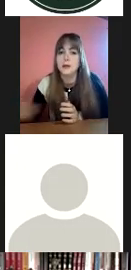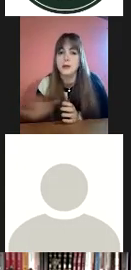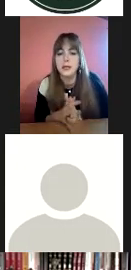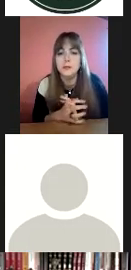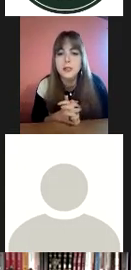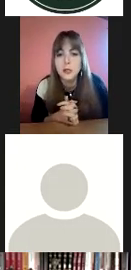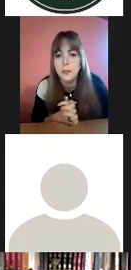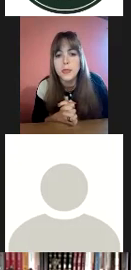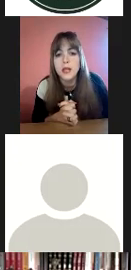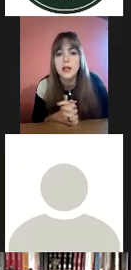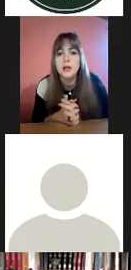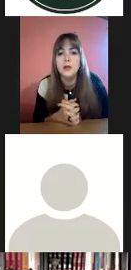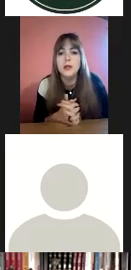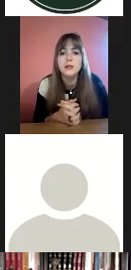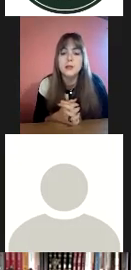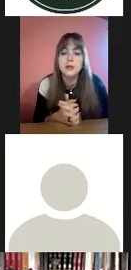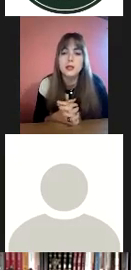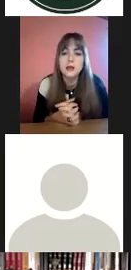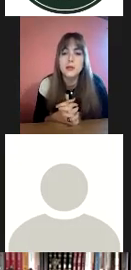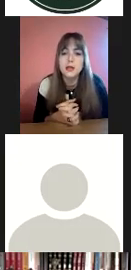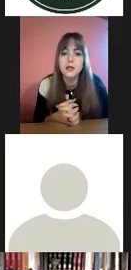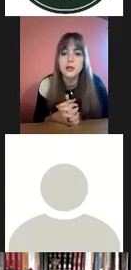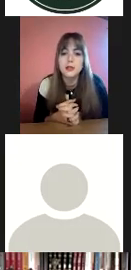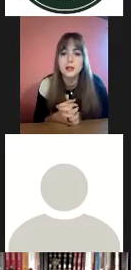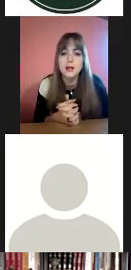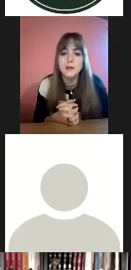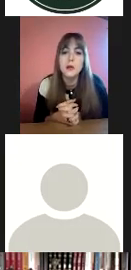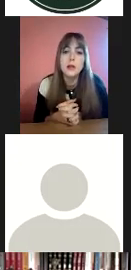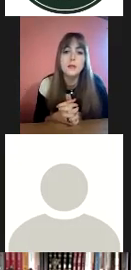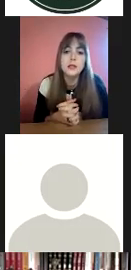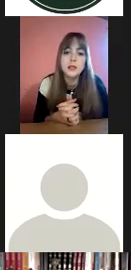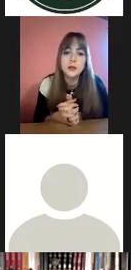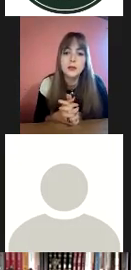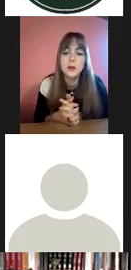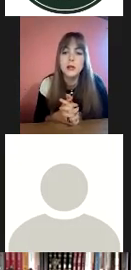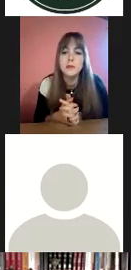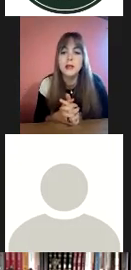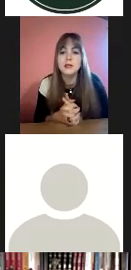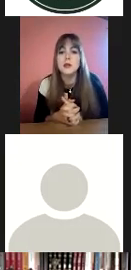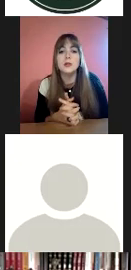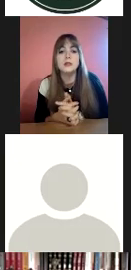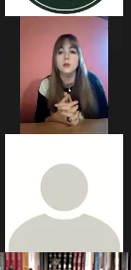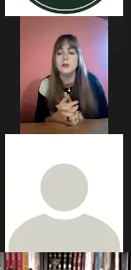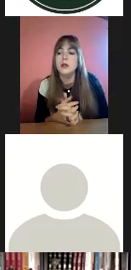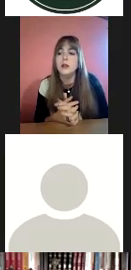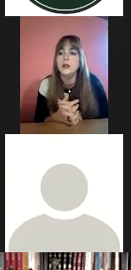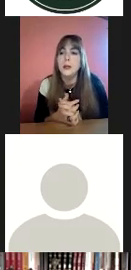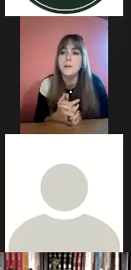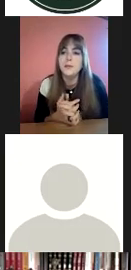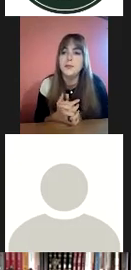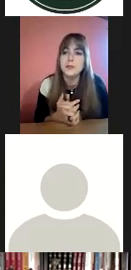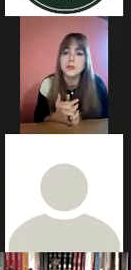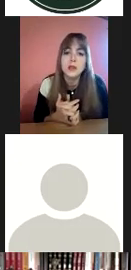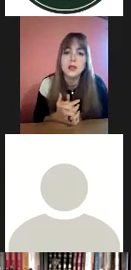A ver, ahí está. Visión. La fauna debe ser protegida por el derecho a un ambiente sano, no una amenaza como en salud.